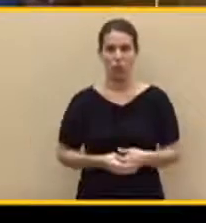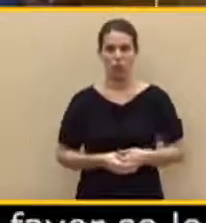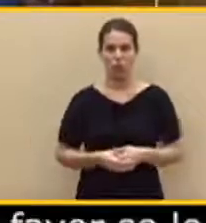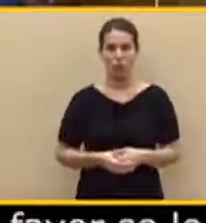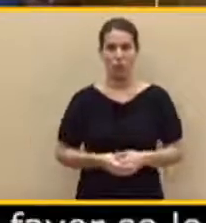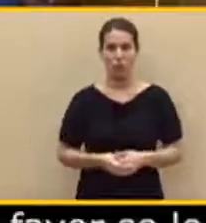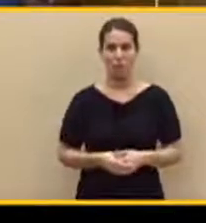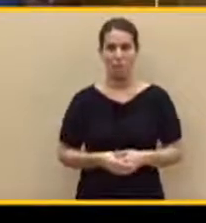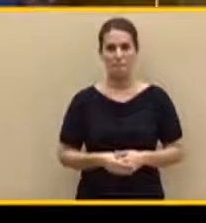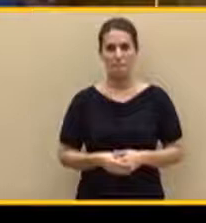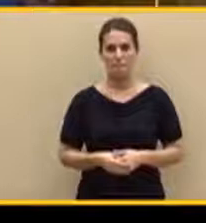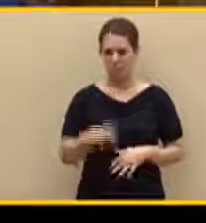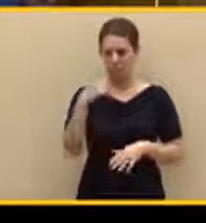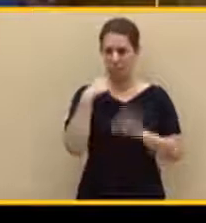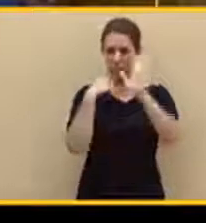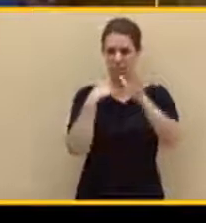Y miren,